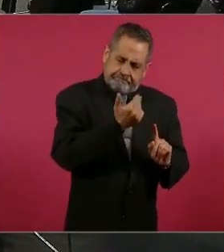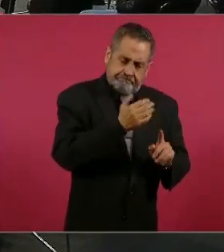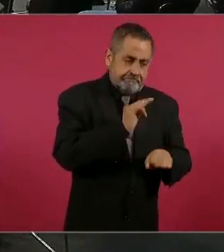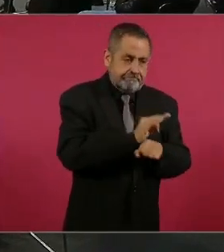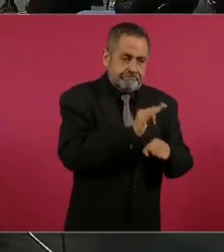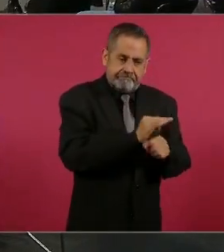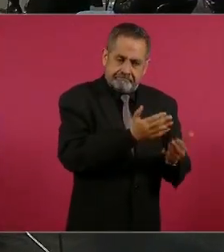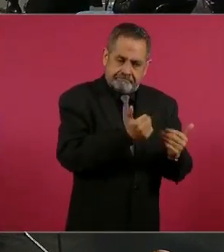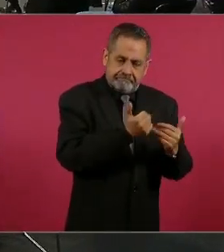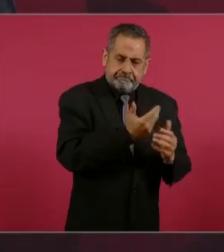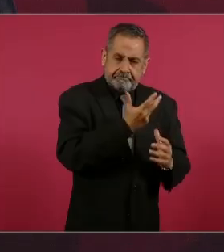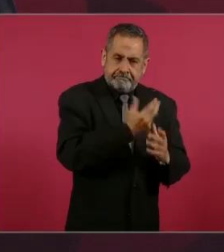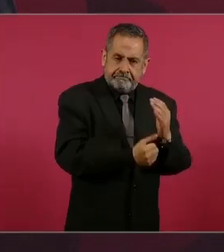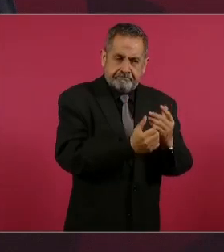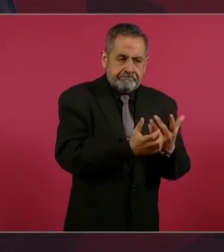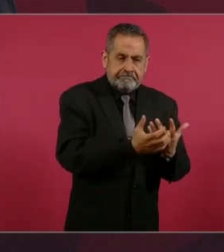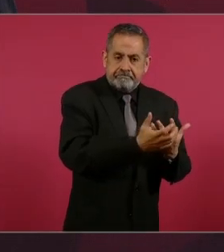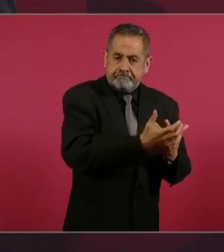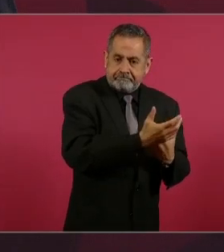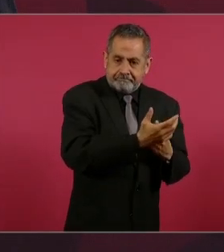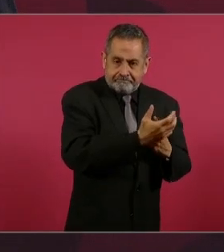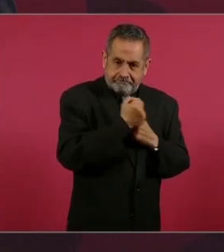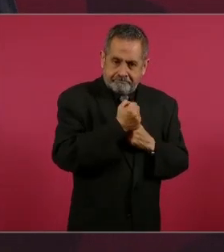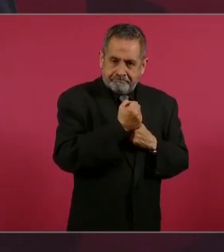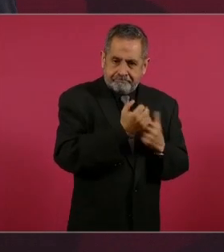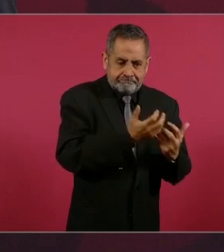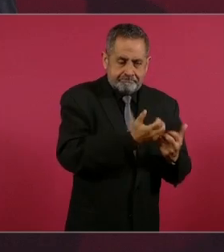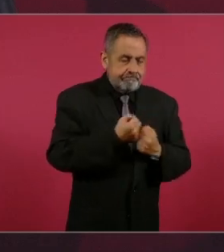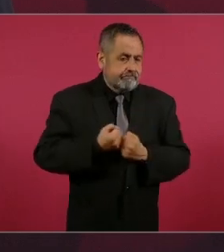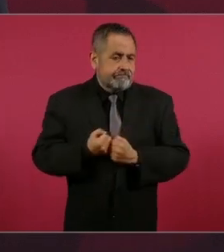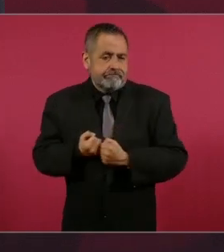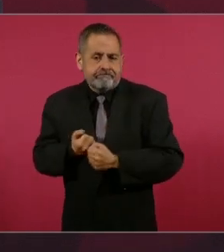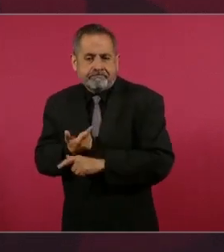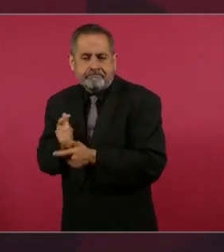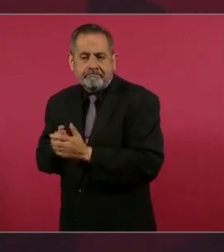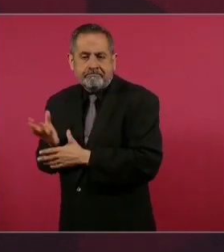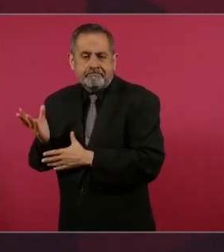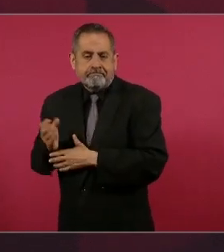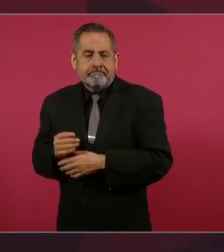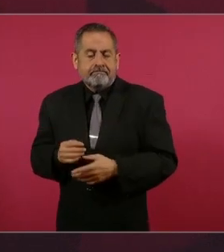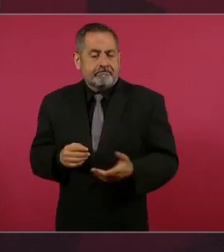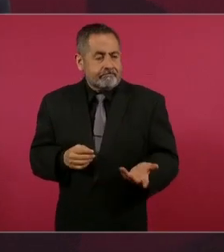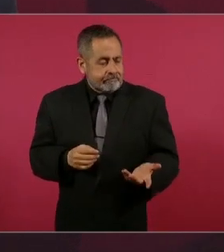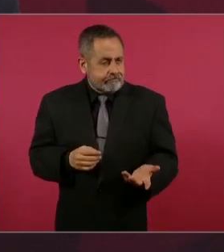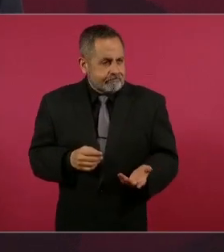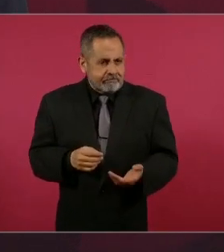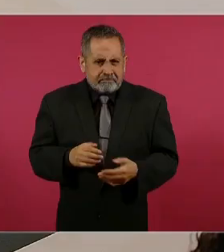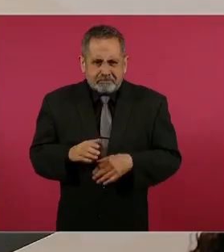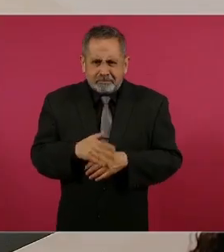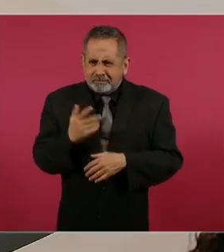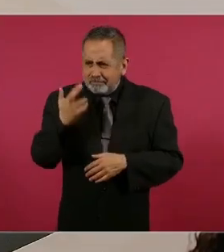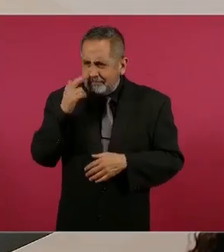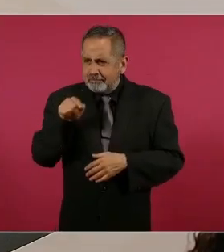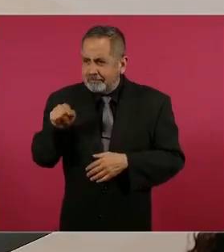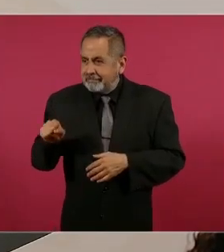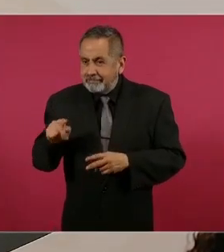Entonces, con todos estos